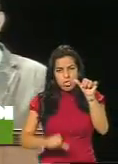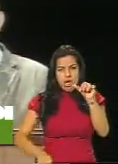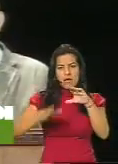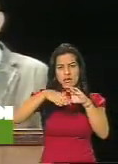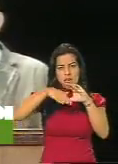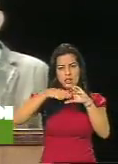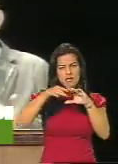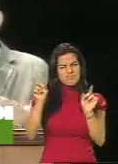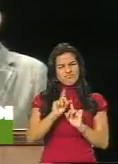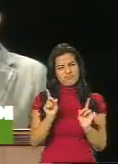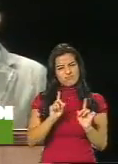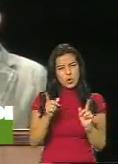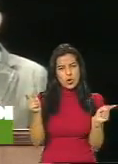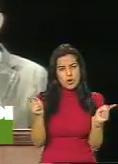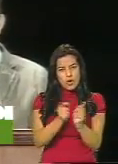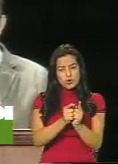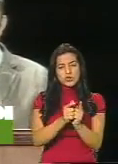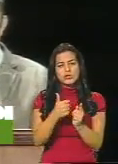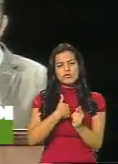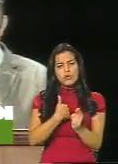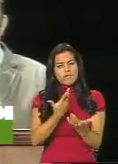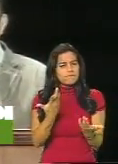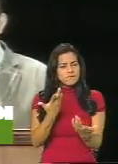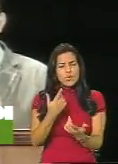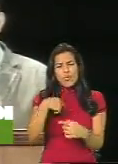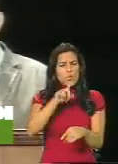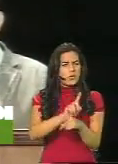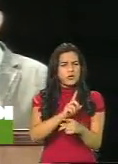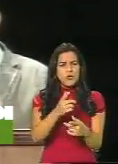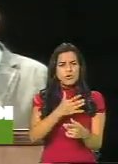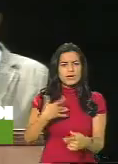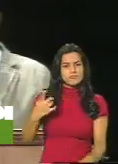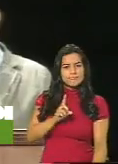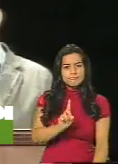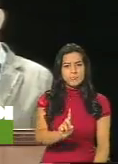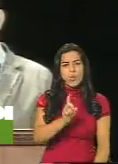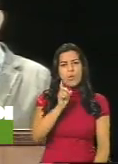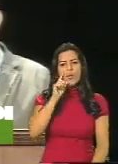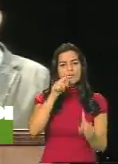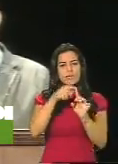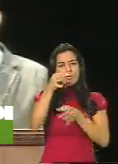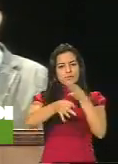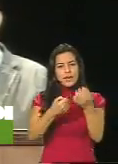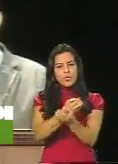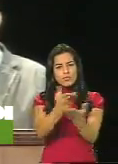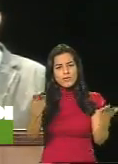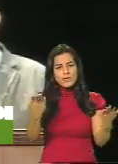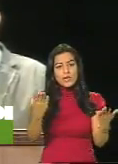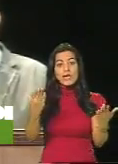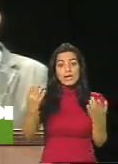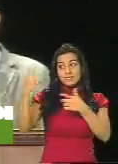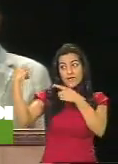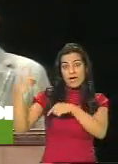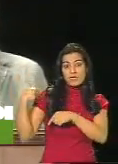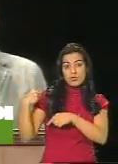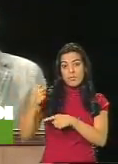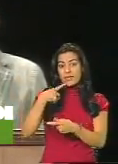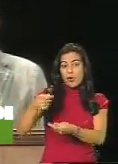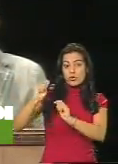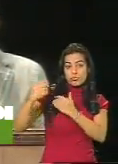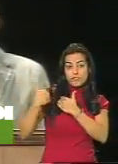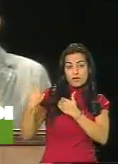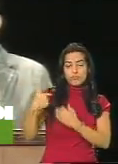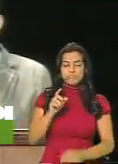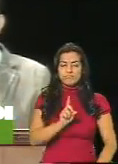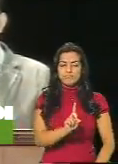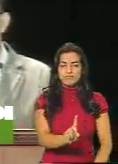mucho en mis palabras, solamente quería venir a transmitir, como me lo pidió el comandante presidente, en nombre de él, de